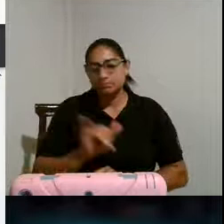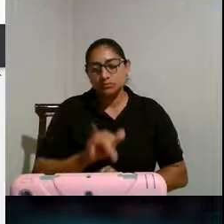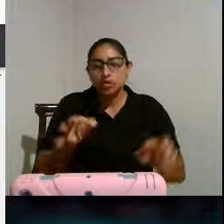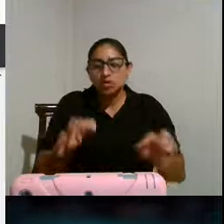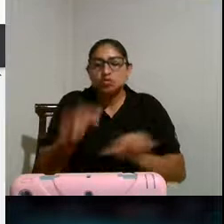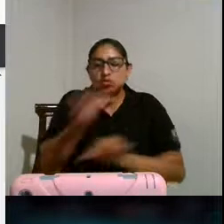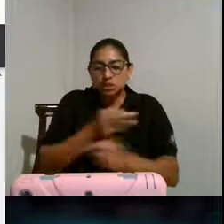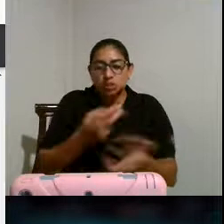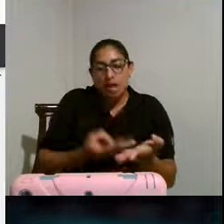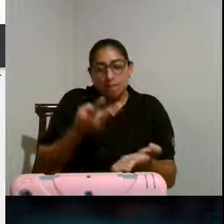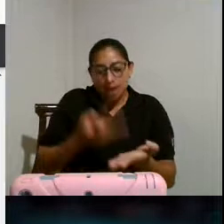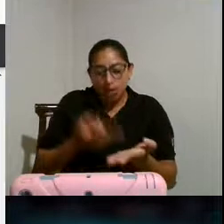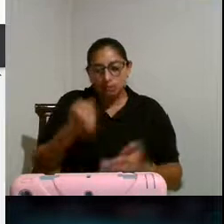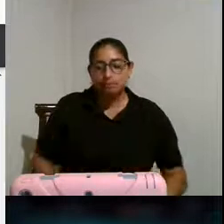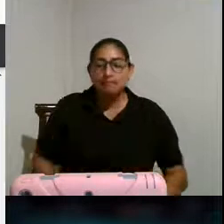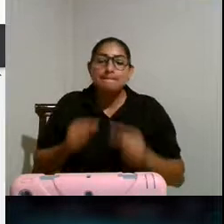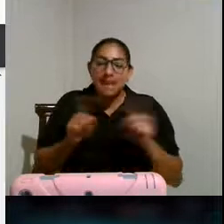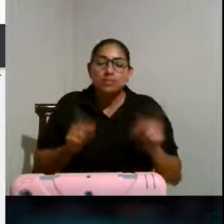¿Todo bien, sí?